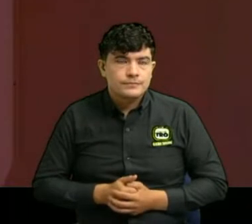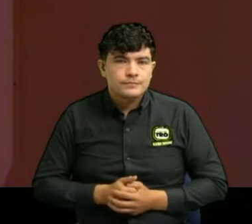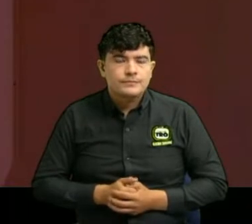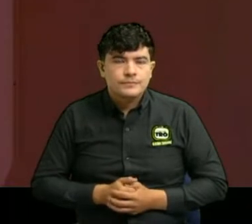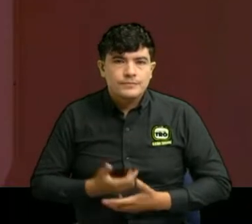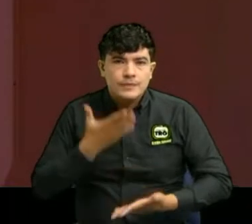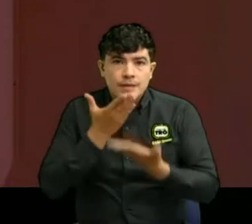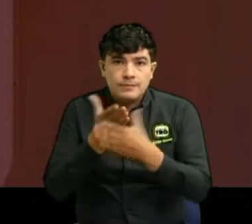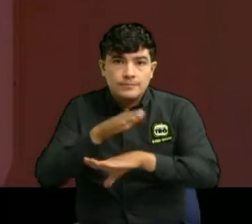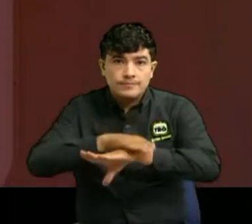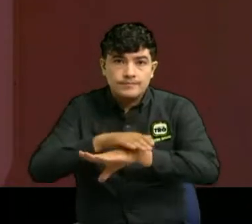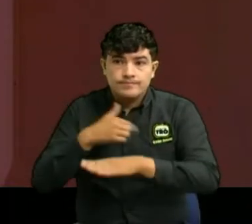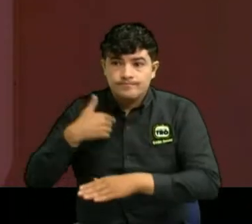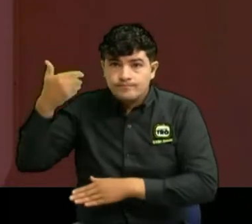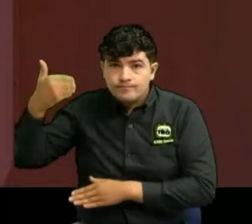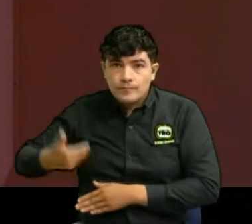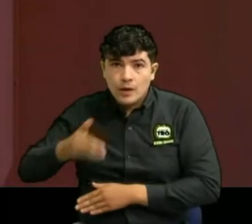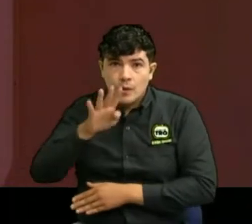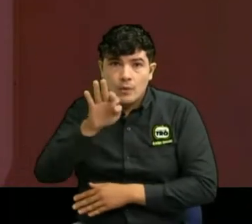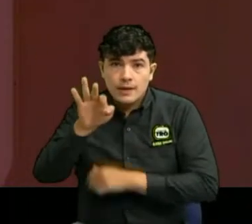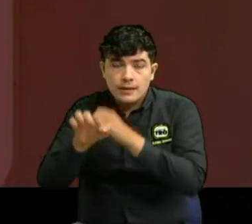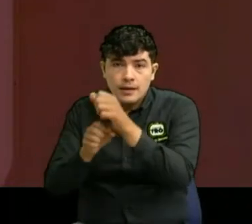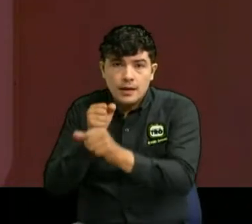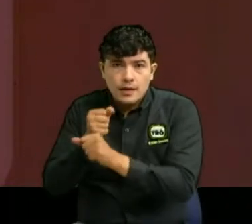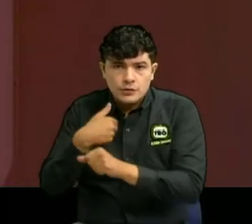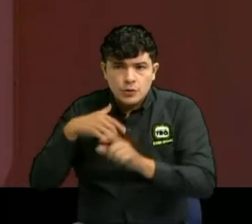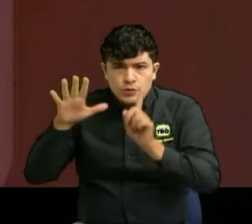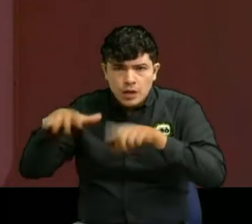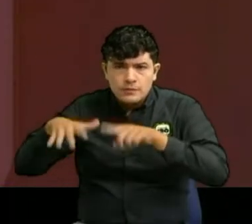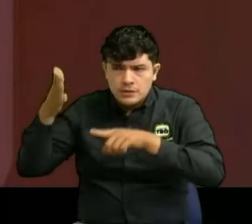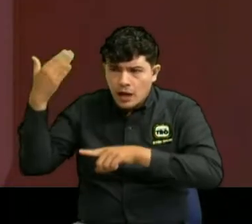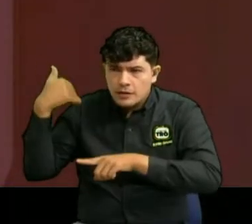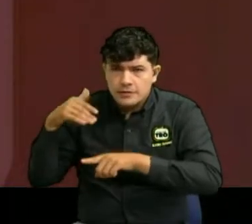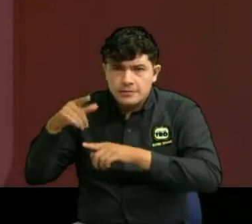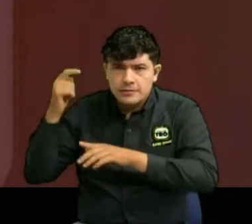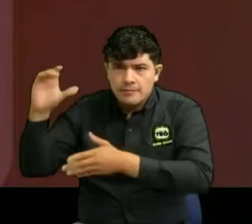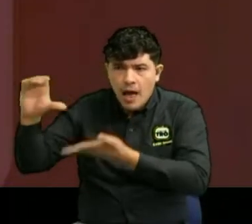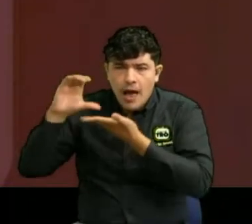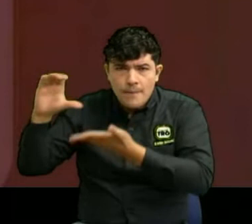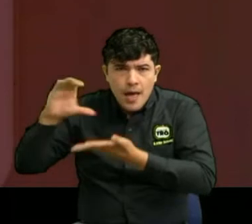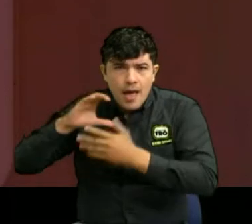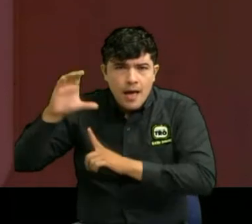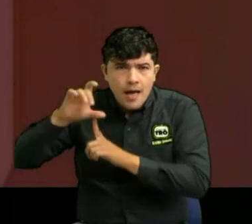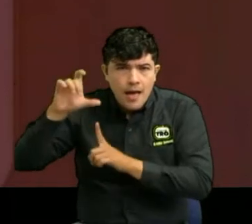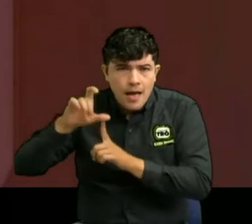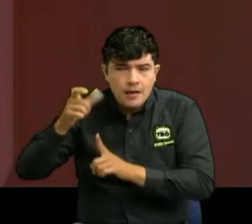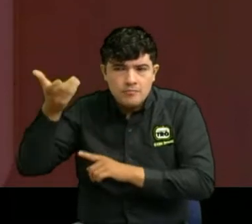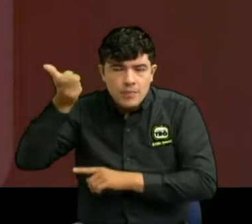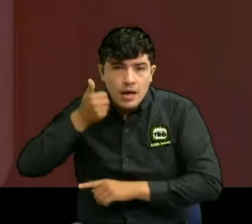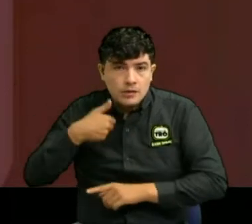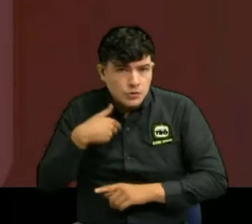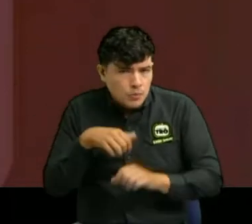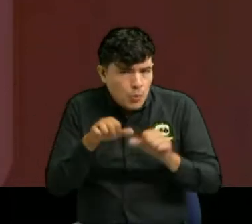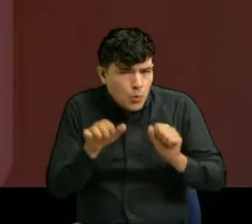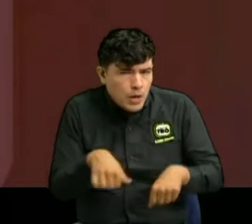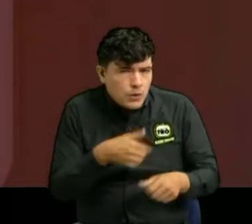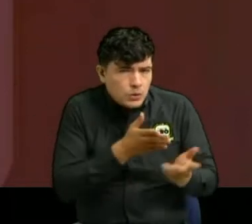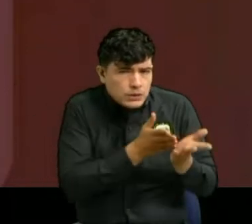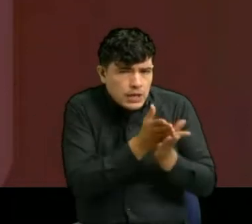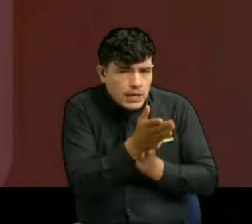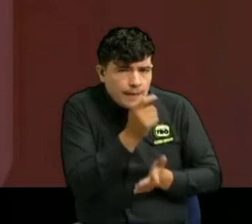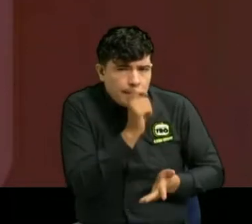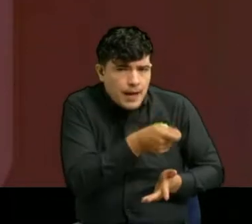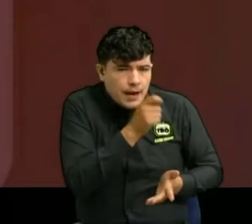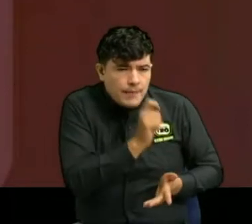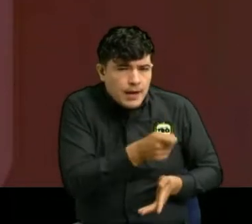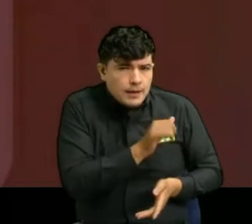buenas tardes, tengo 43 años y 6 meses de pensionado por Colpensiones. ¿Yo podría seguir cotizando como independiente en un